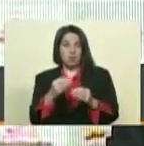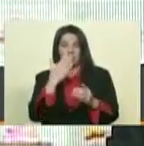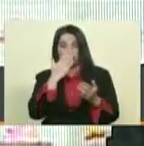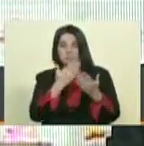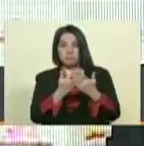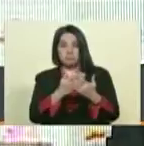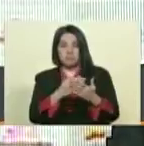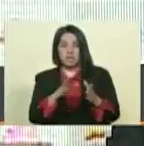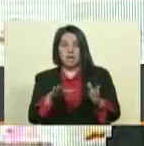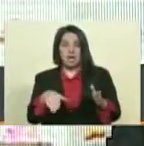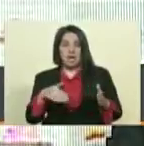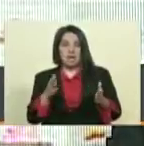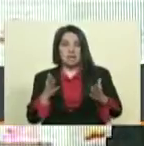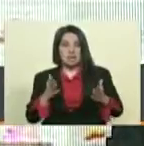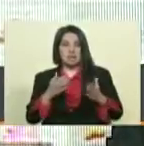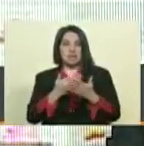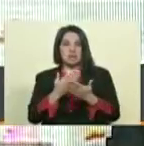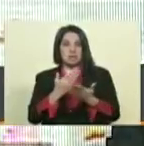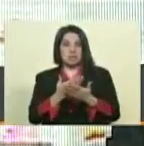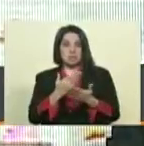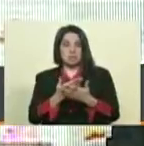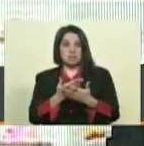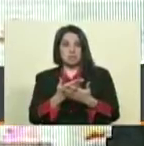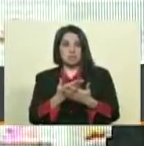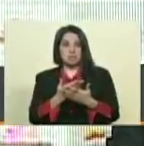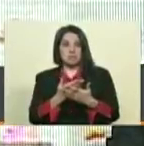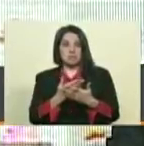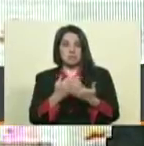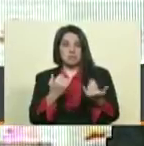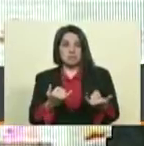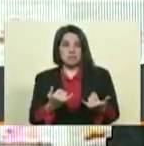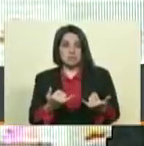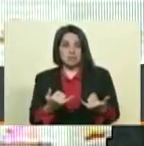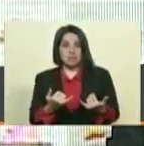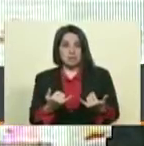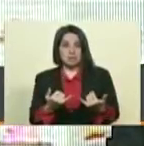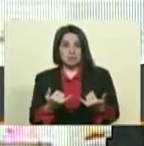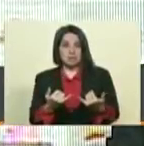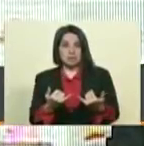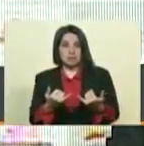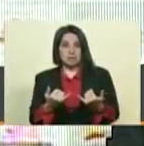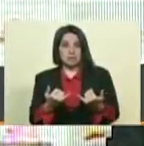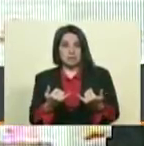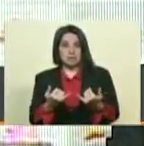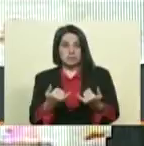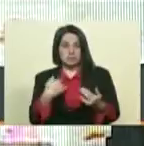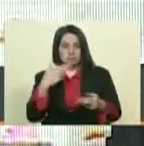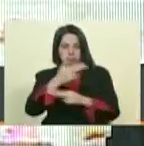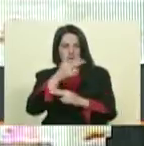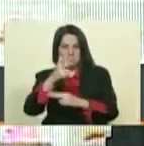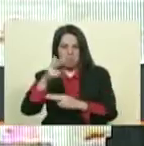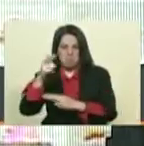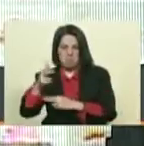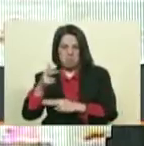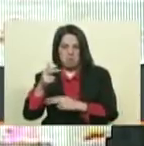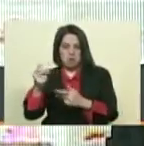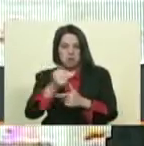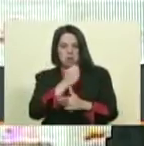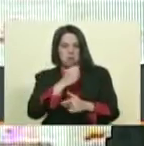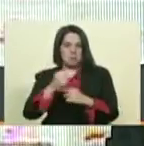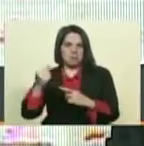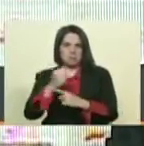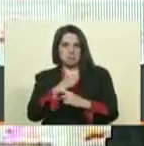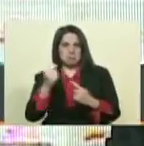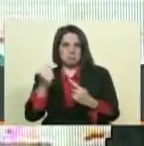gran misión justicia socialista vaya liberando a Venezuela de la criminalidad, de la violencia, de los delincuentes,